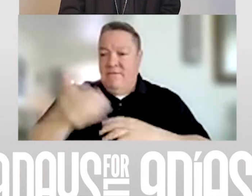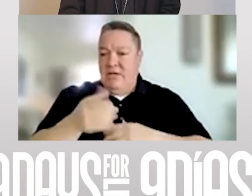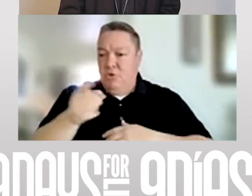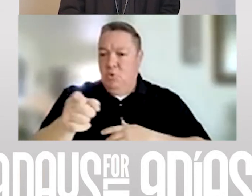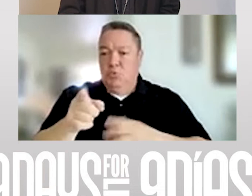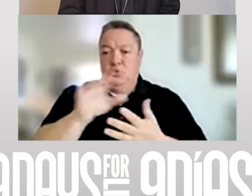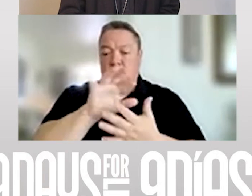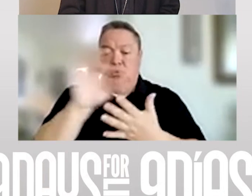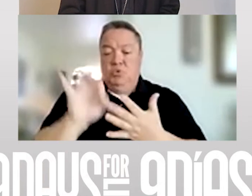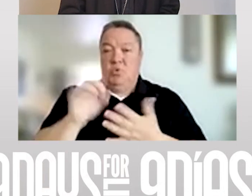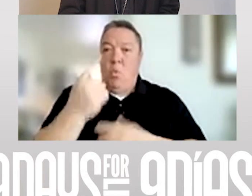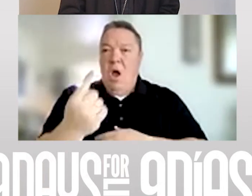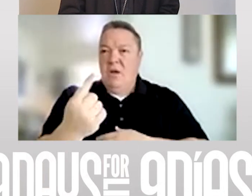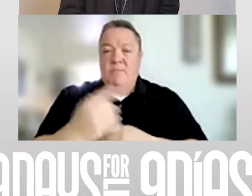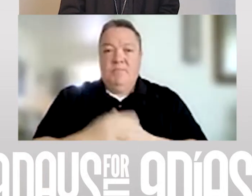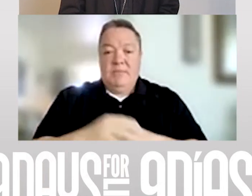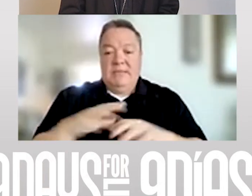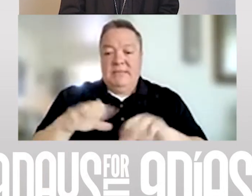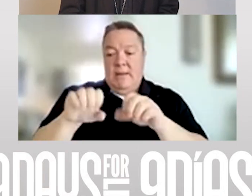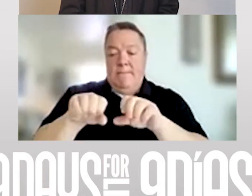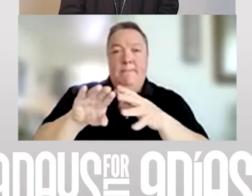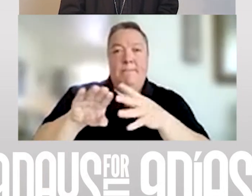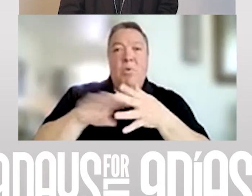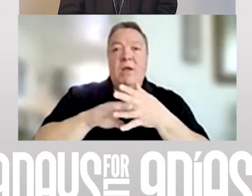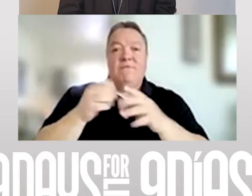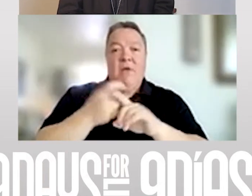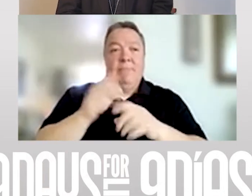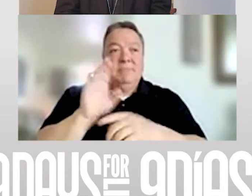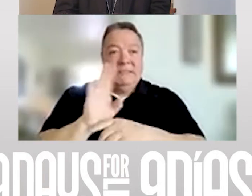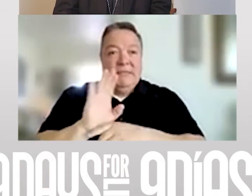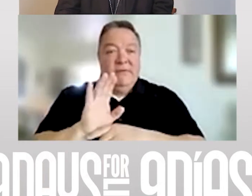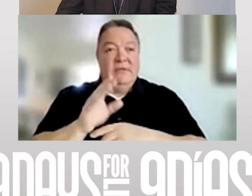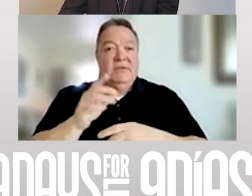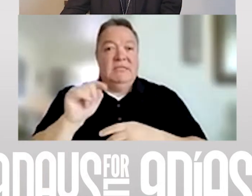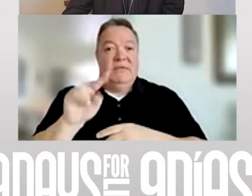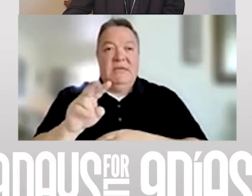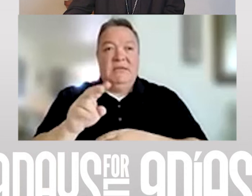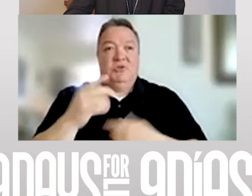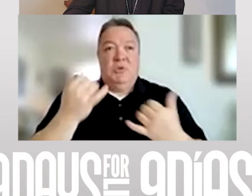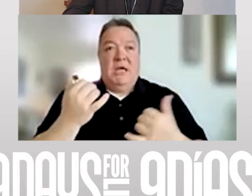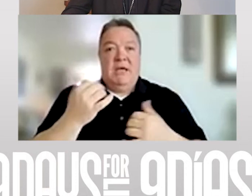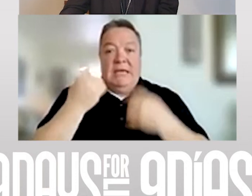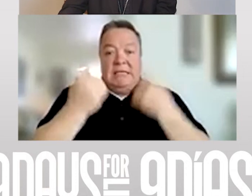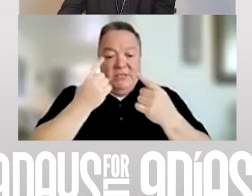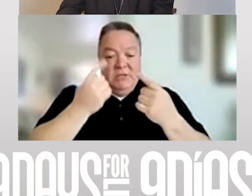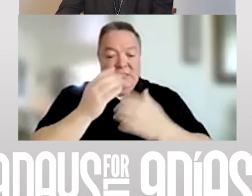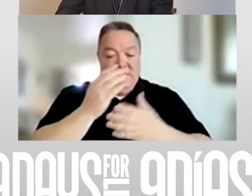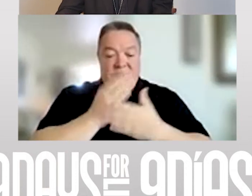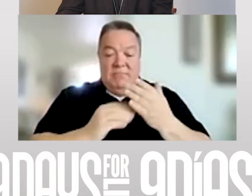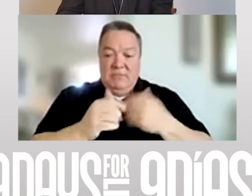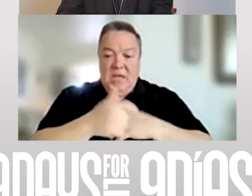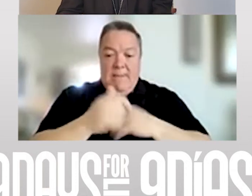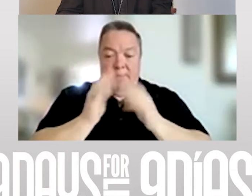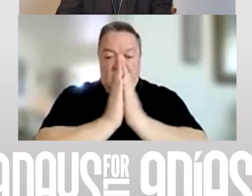Take a break from television and movies today. Consider spending some of that time praying with today's reflection.